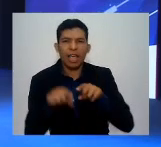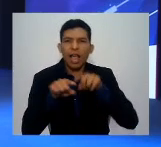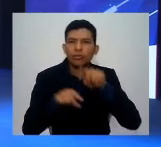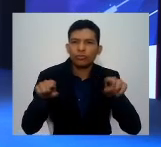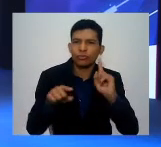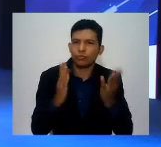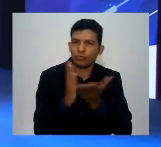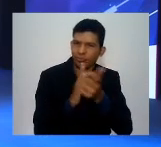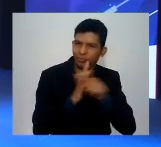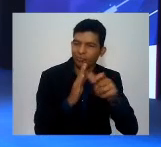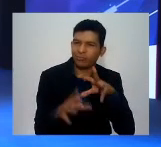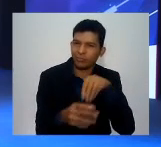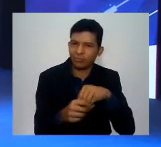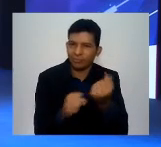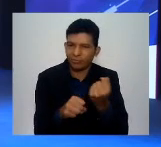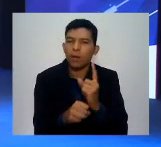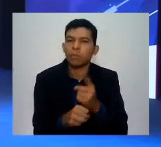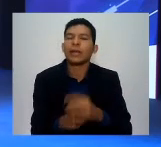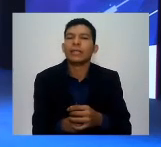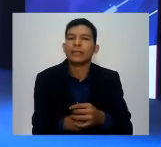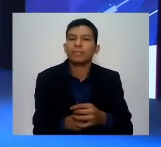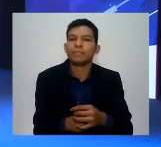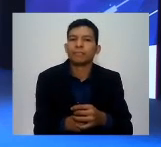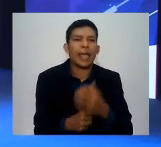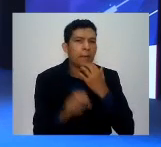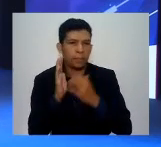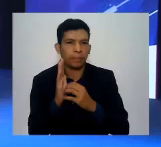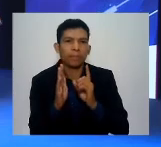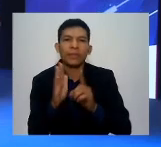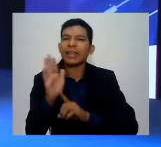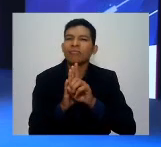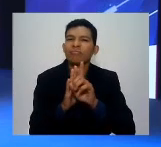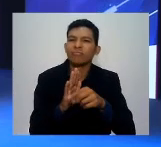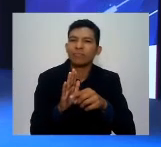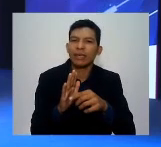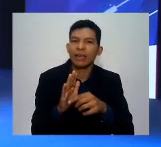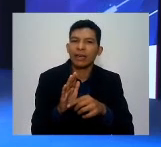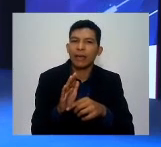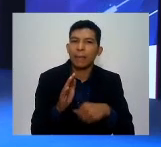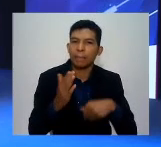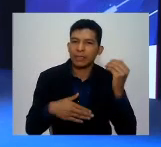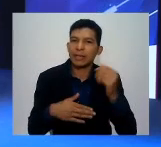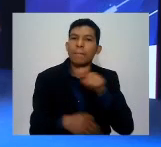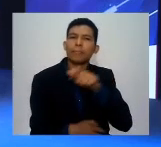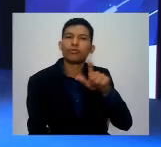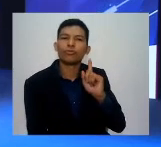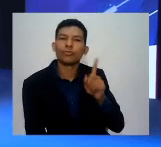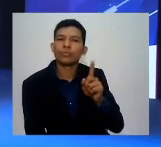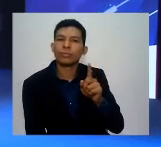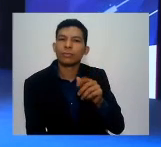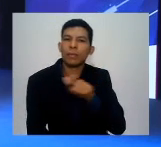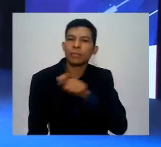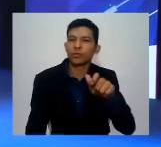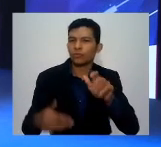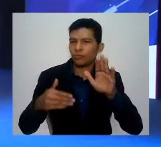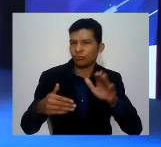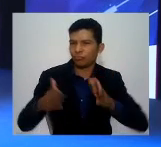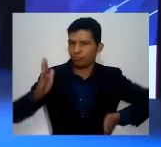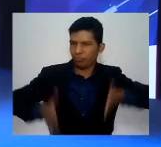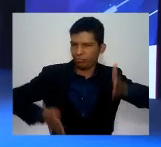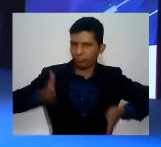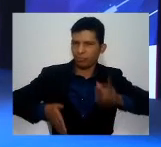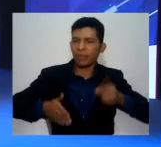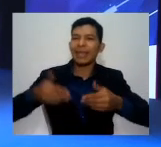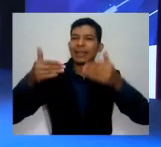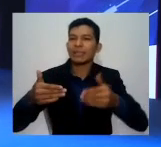aros inclinables, se venían con todo y tablero, se quebraba el tablero, se quebraba todo y te tocaba reemplazar eso antes de seguir el partido. Cuando crearon esto, ya